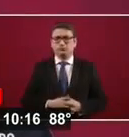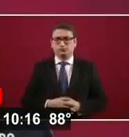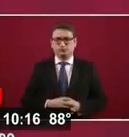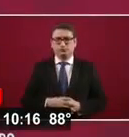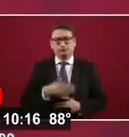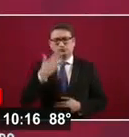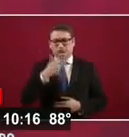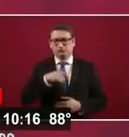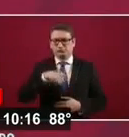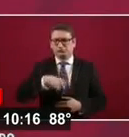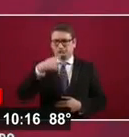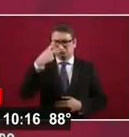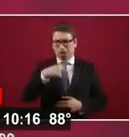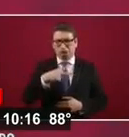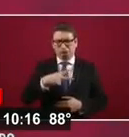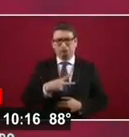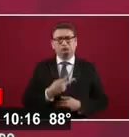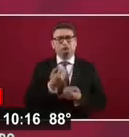soberanía de México.